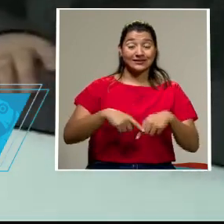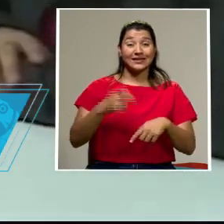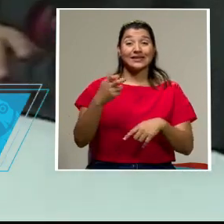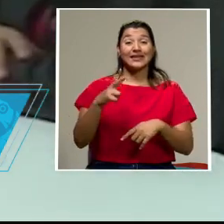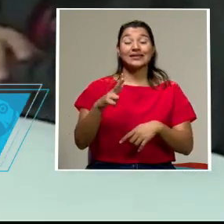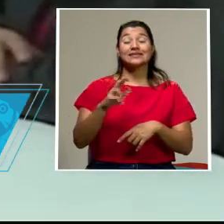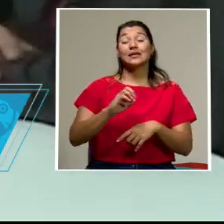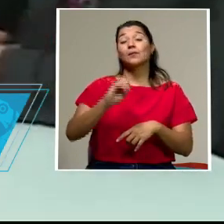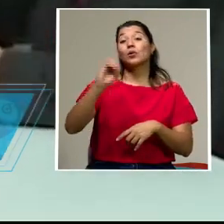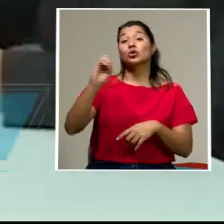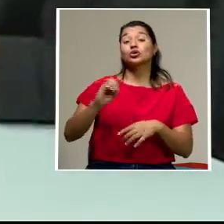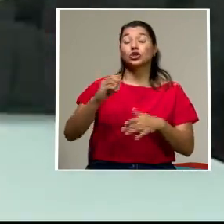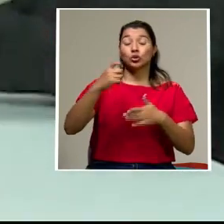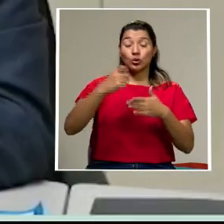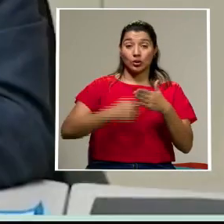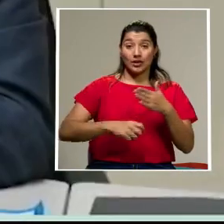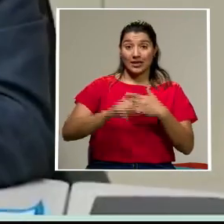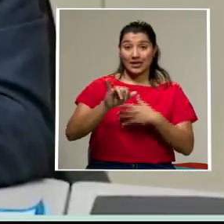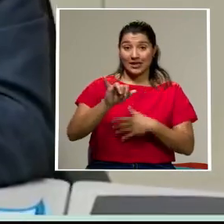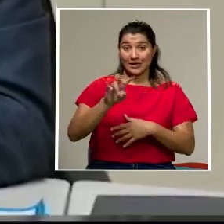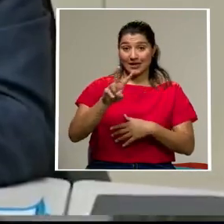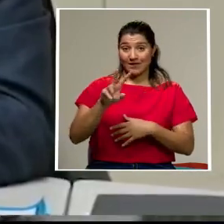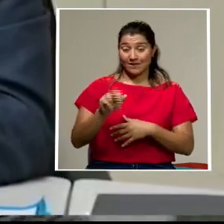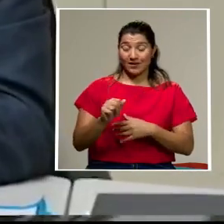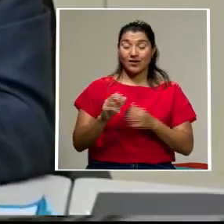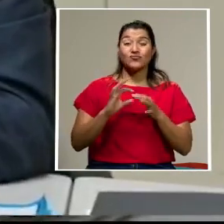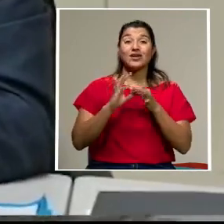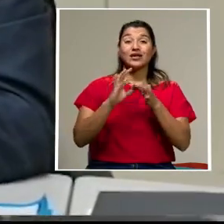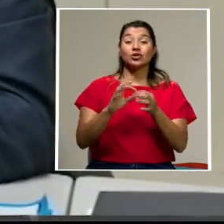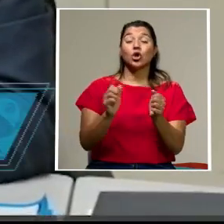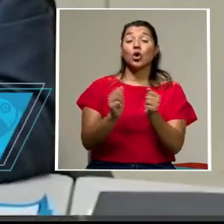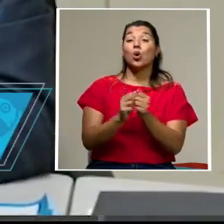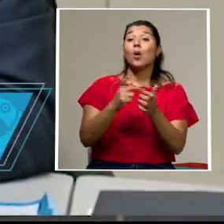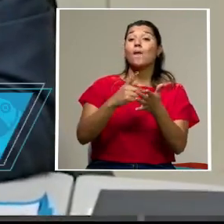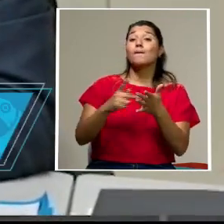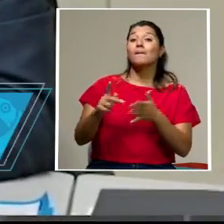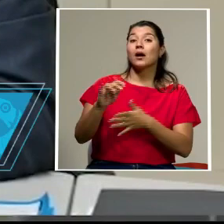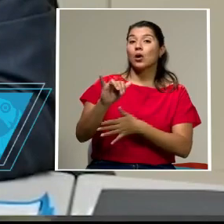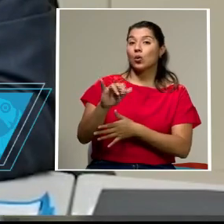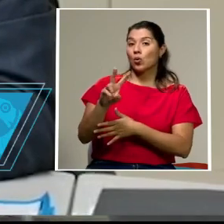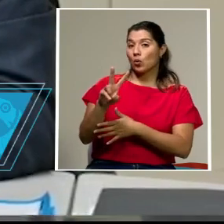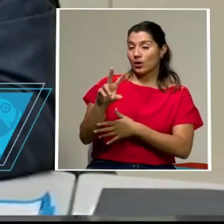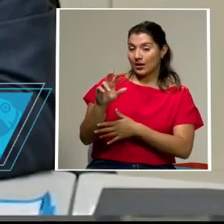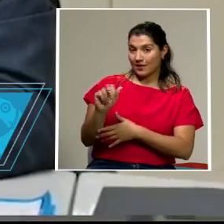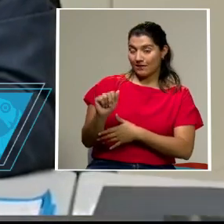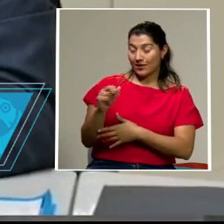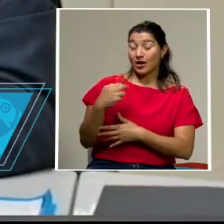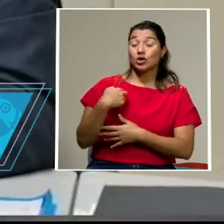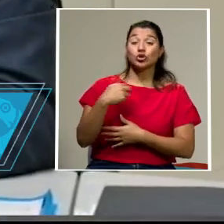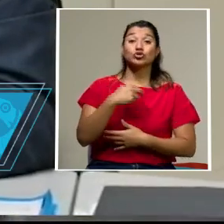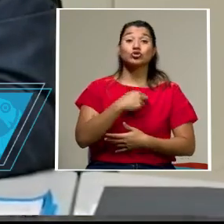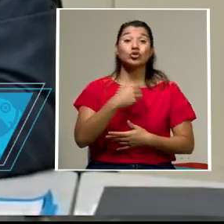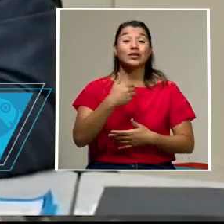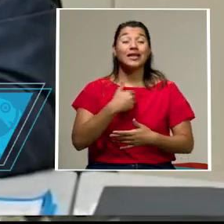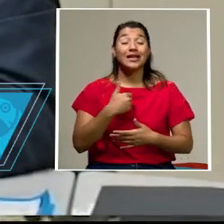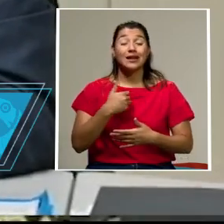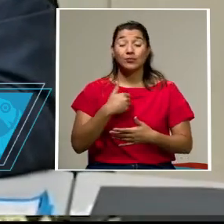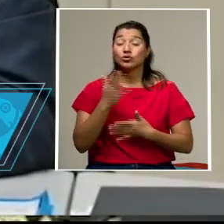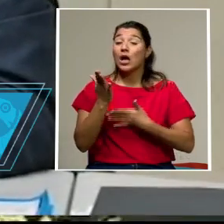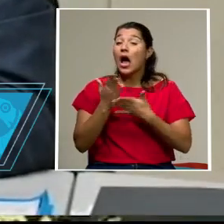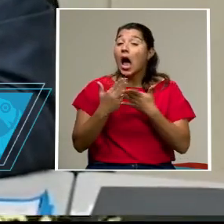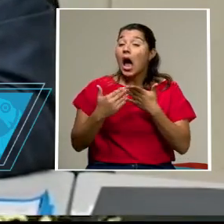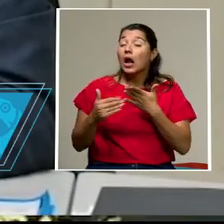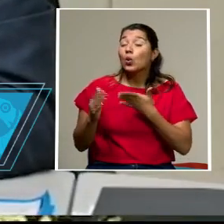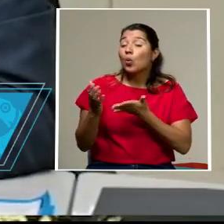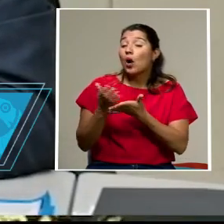del impuesto al valor agregado. Con respecto al pago del IVA, si bien es cierto, experimentamos algunos ahorros que fueron